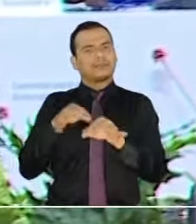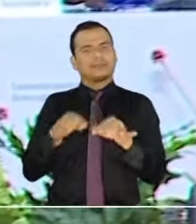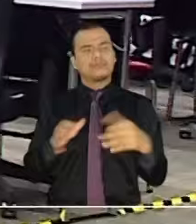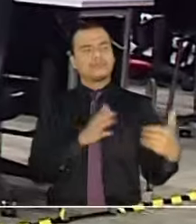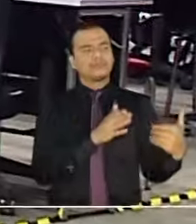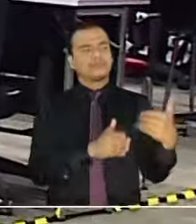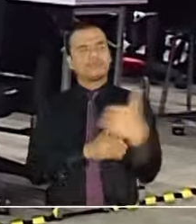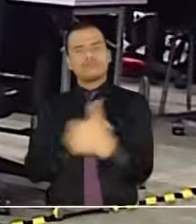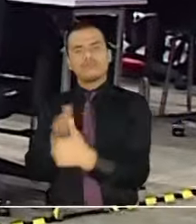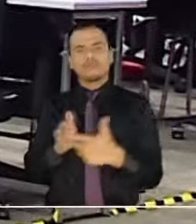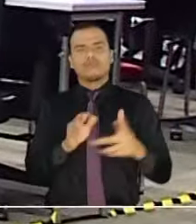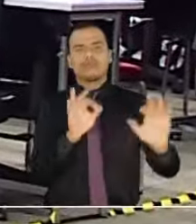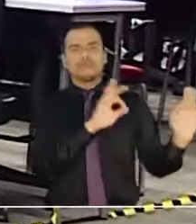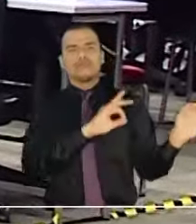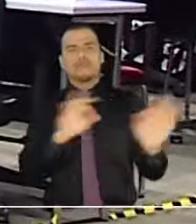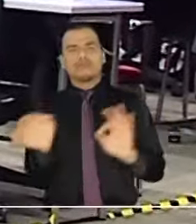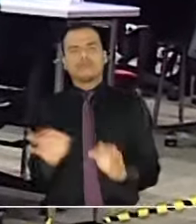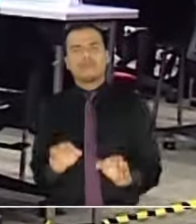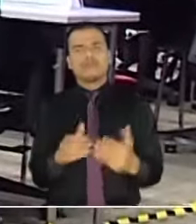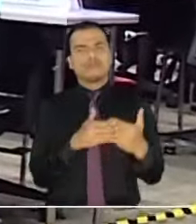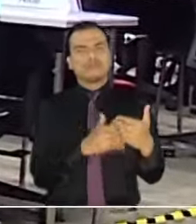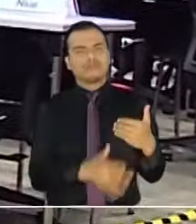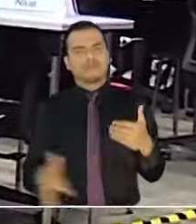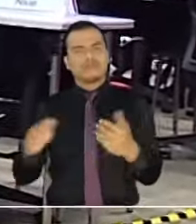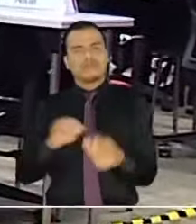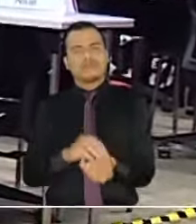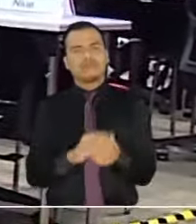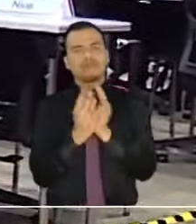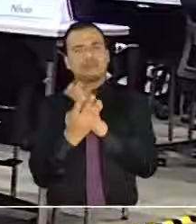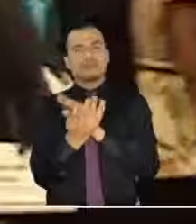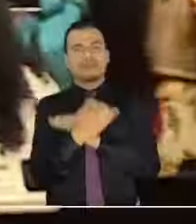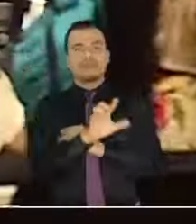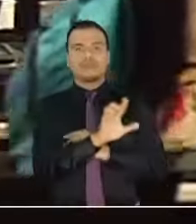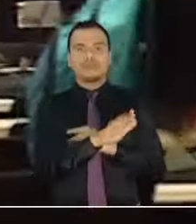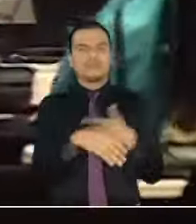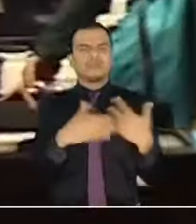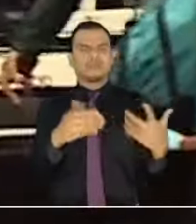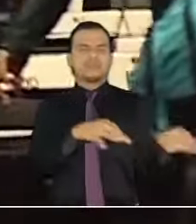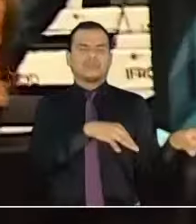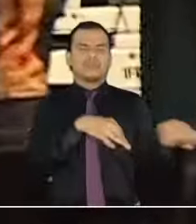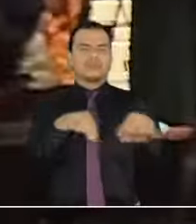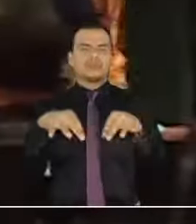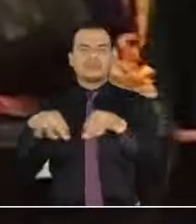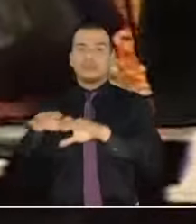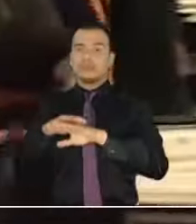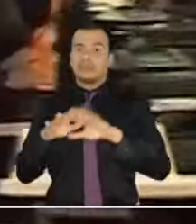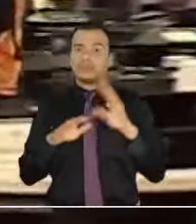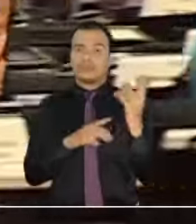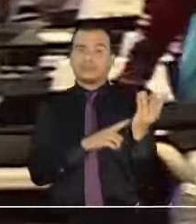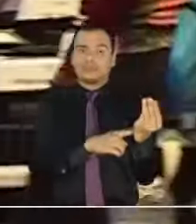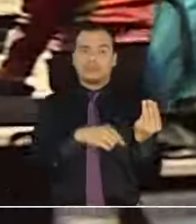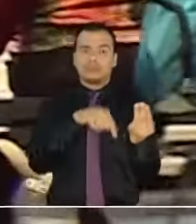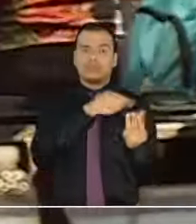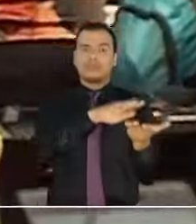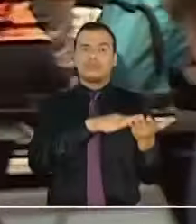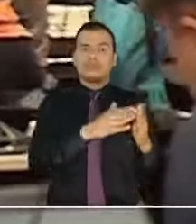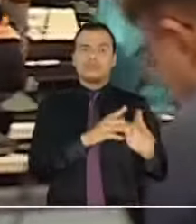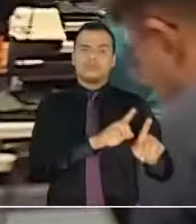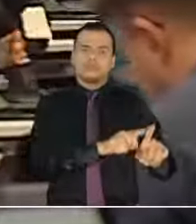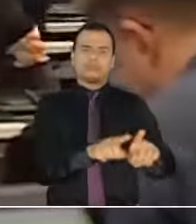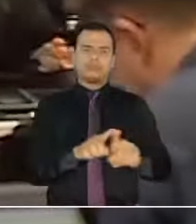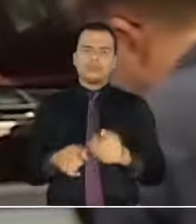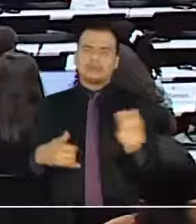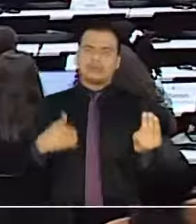la conferencia como tal el próximo lunes. Tuvimos la oportunidad de hablar con un grupo de comunidades jóvenes indígenas que han venido